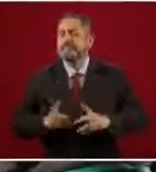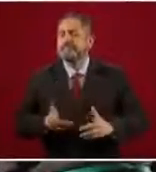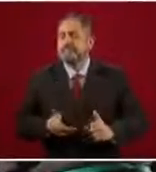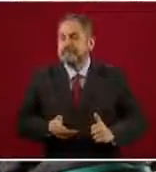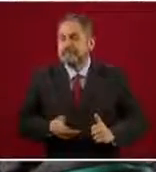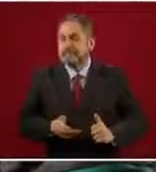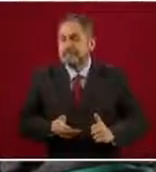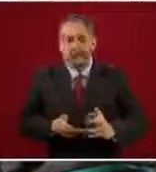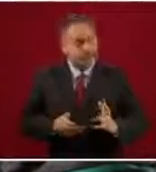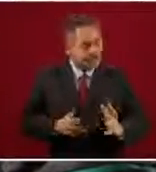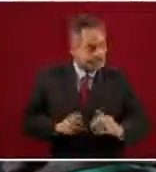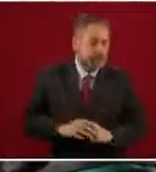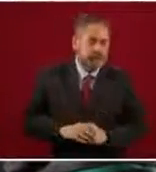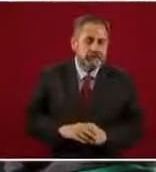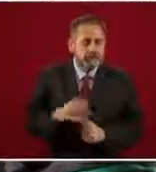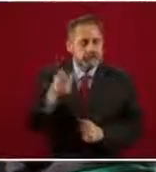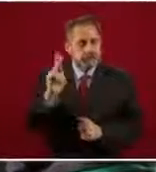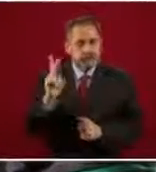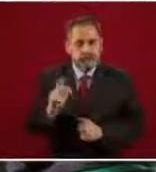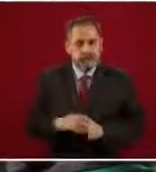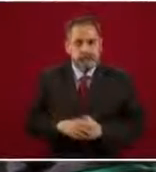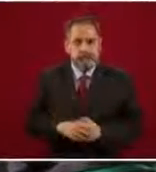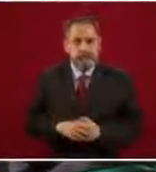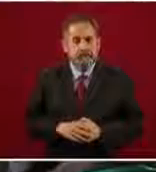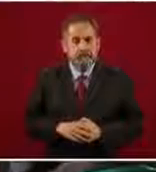Entonces, pero